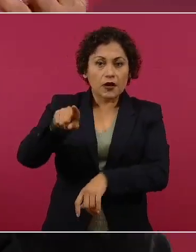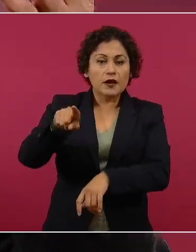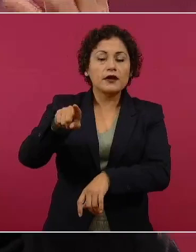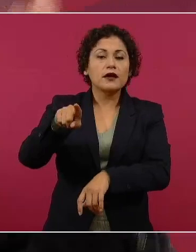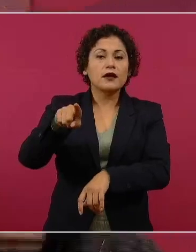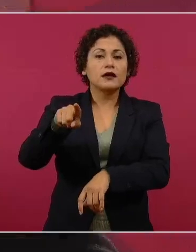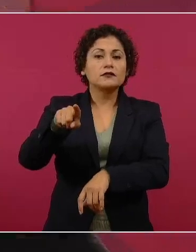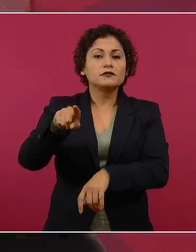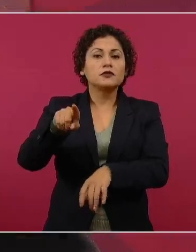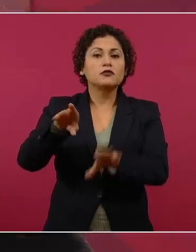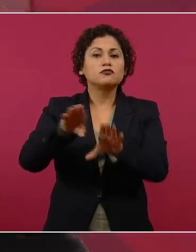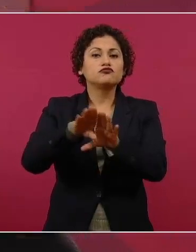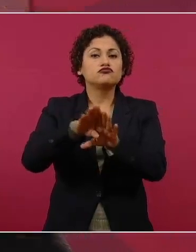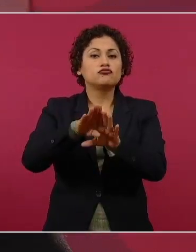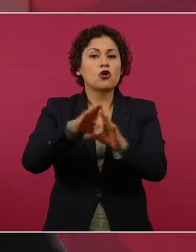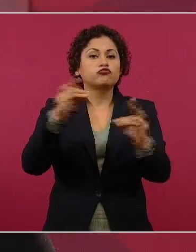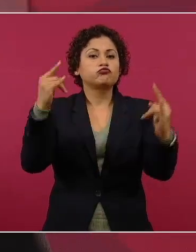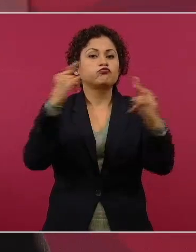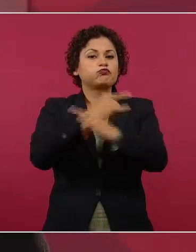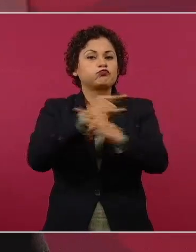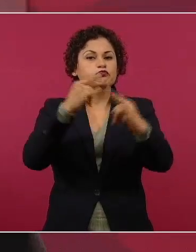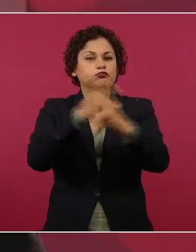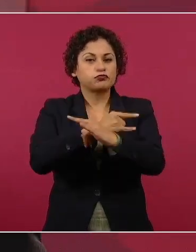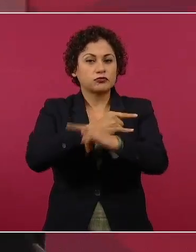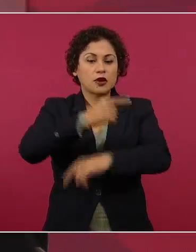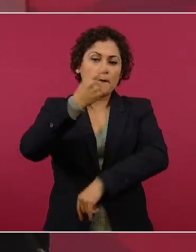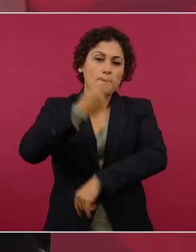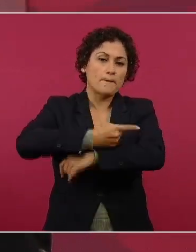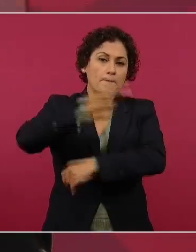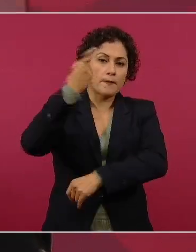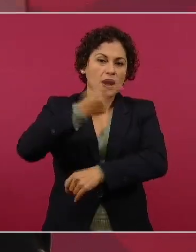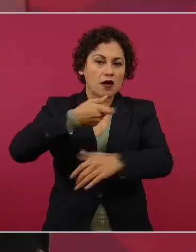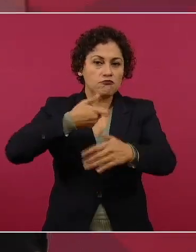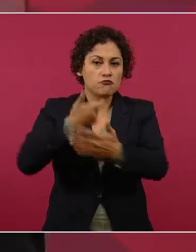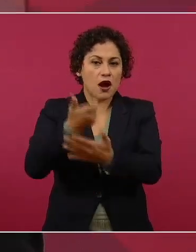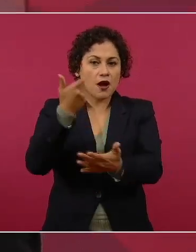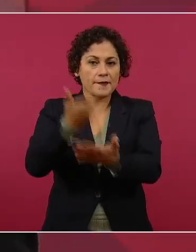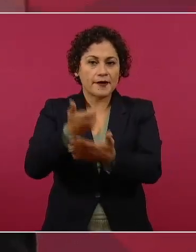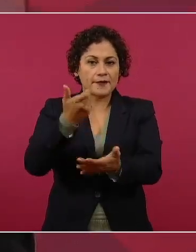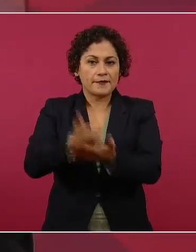hacer autopistas de paga.